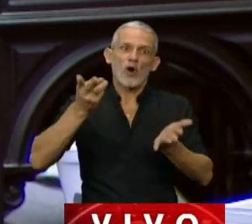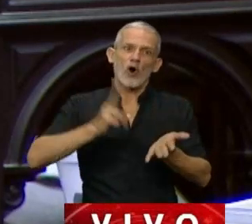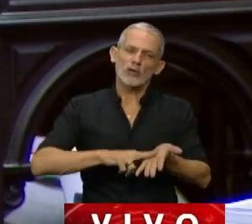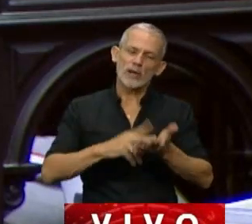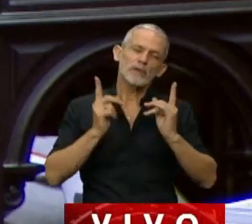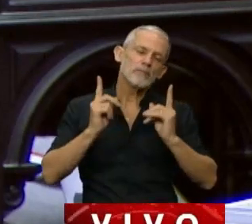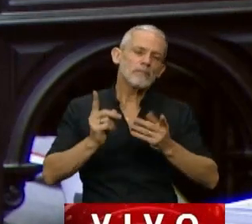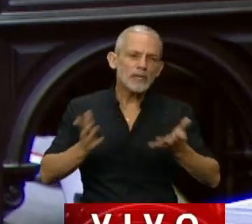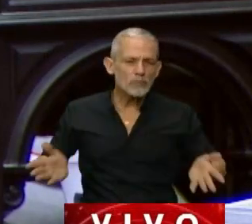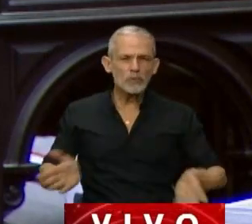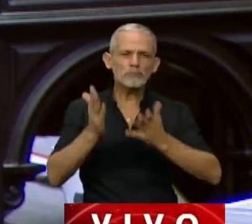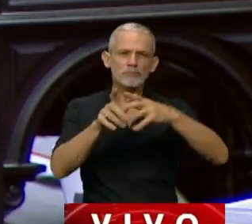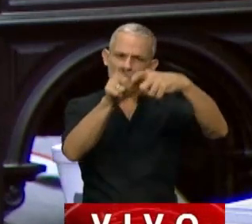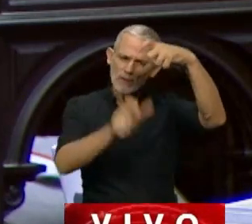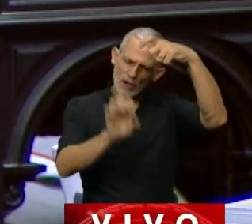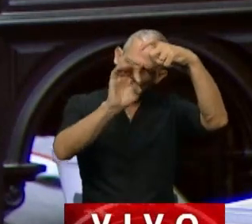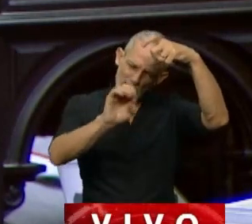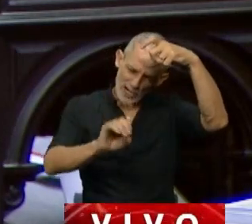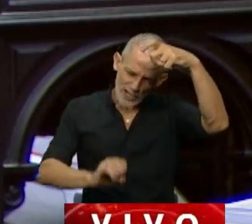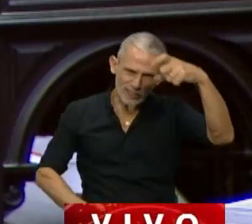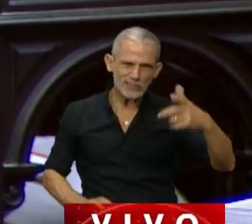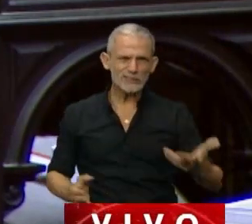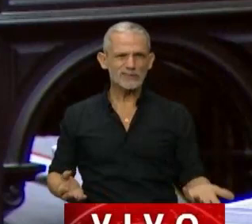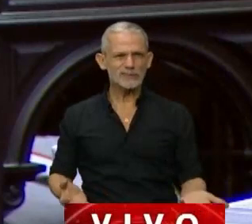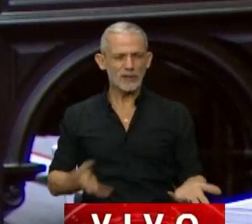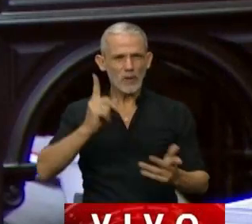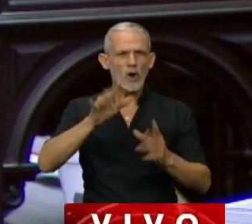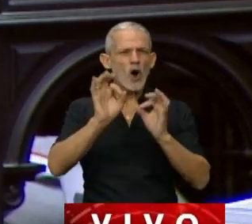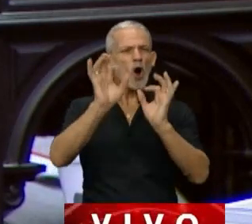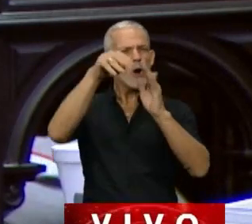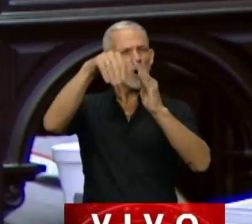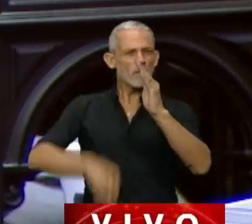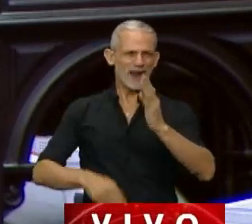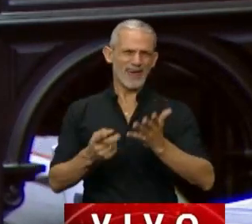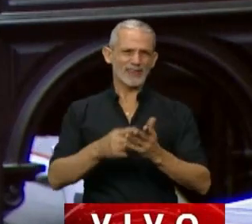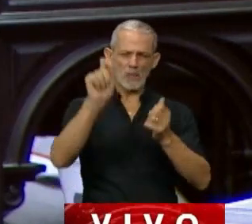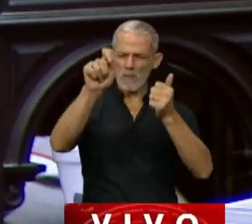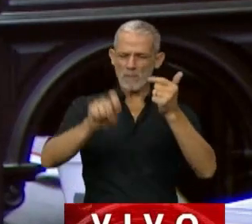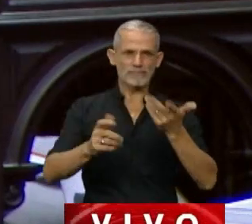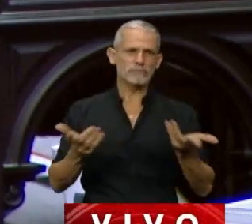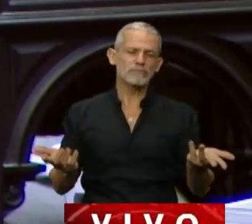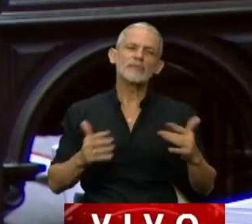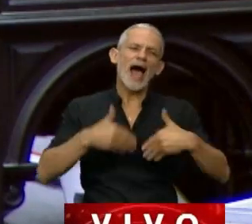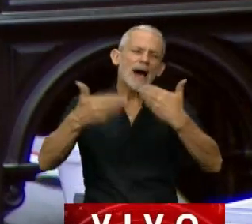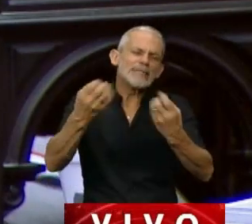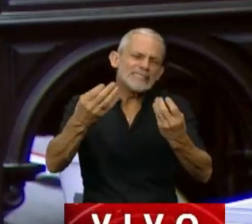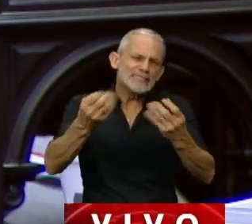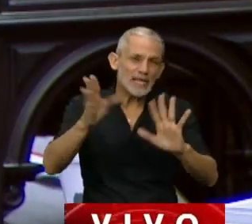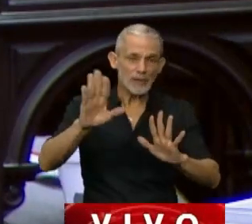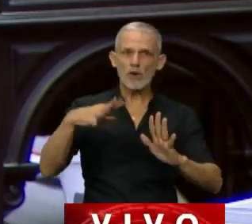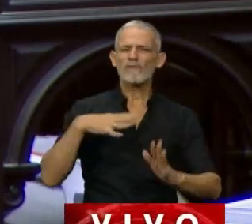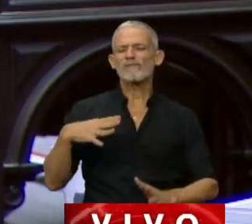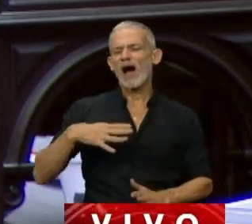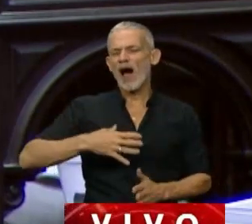nuevamente se sigue impulsando la lista sábana con la posibilidad de voto de la lista completa. Repito, es un avance, pero sigue